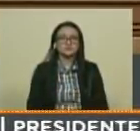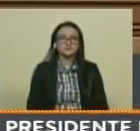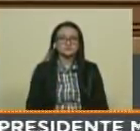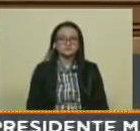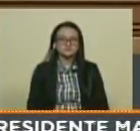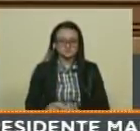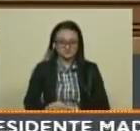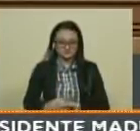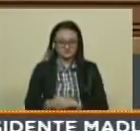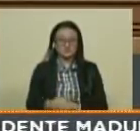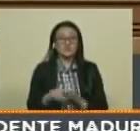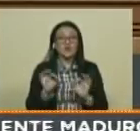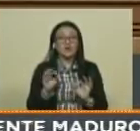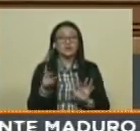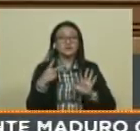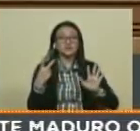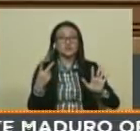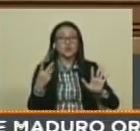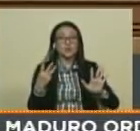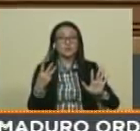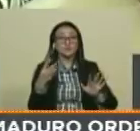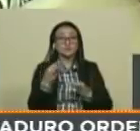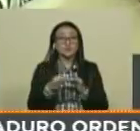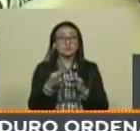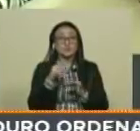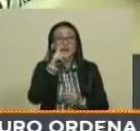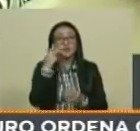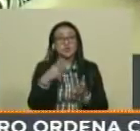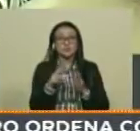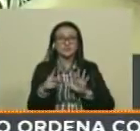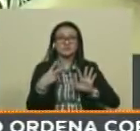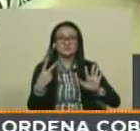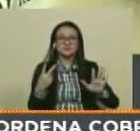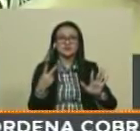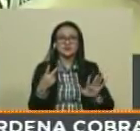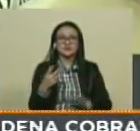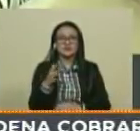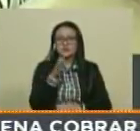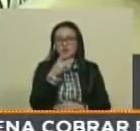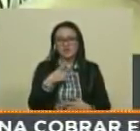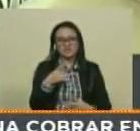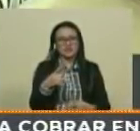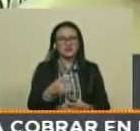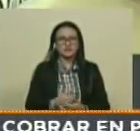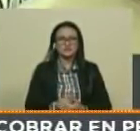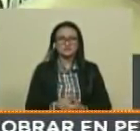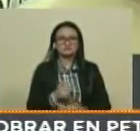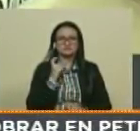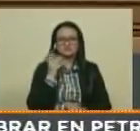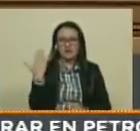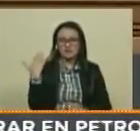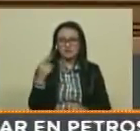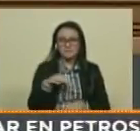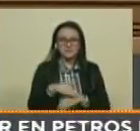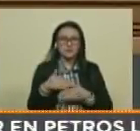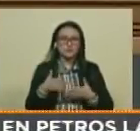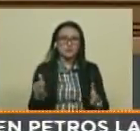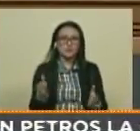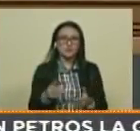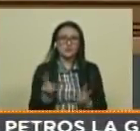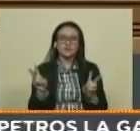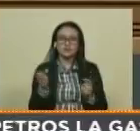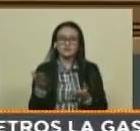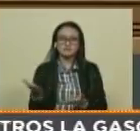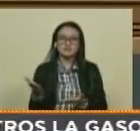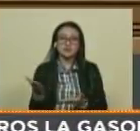pudo lograrse el 18 de septiembre del año 2017. No tuvo ningún interés el antiguo Ministerio Público en este tema, porque